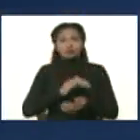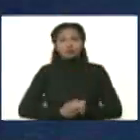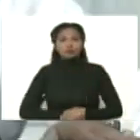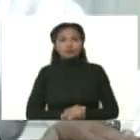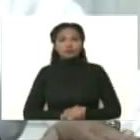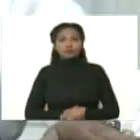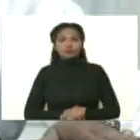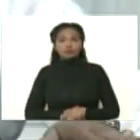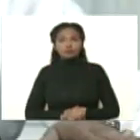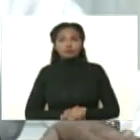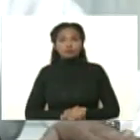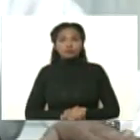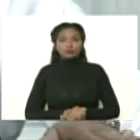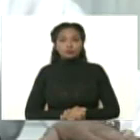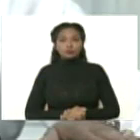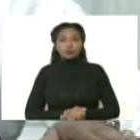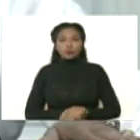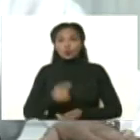El Chucho.